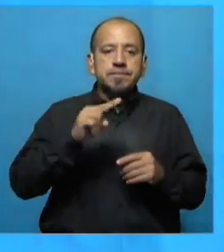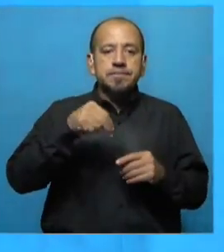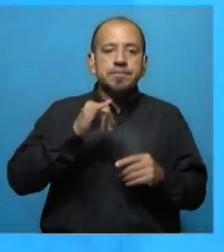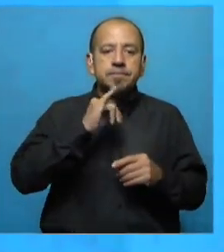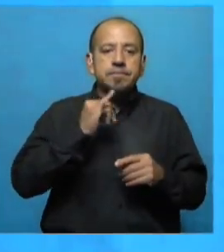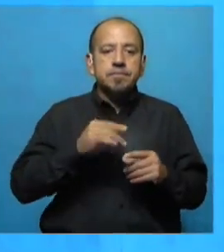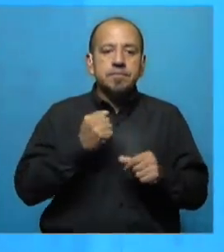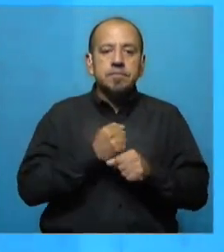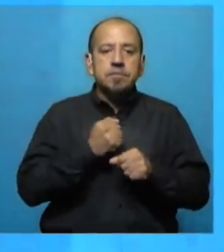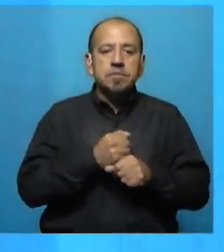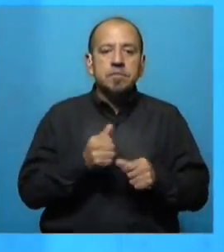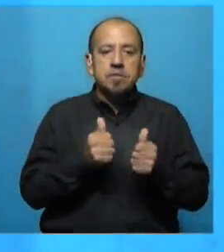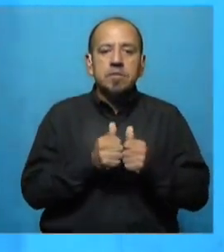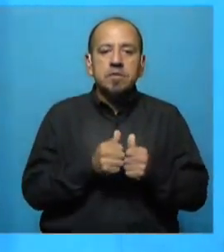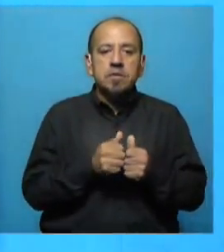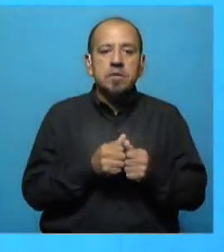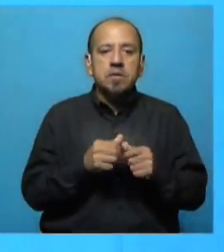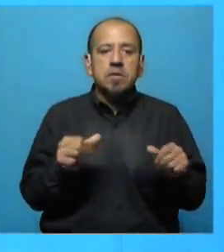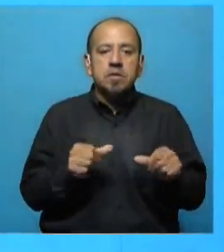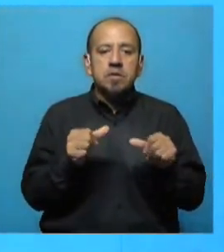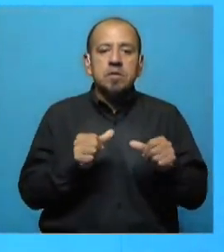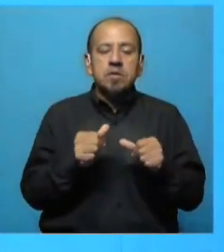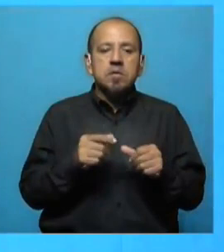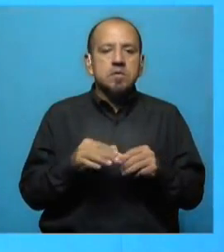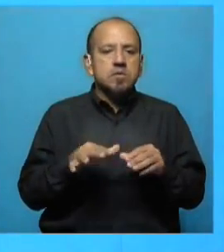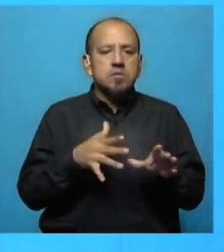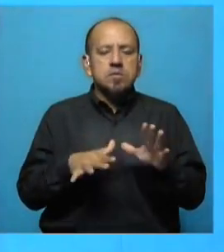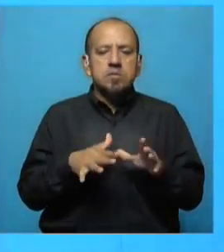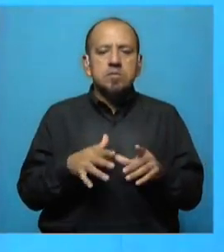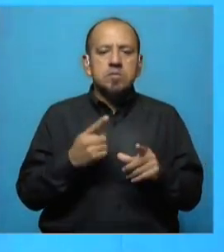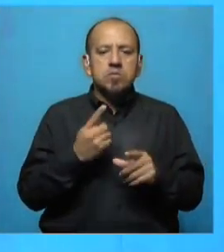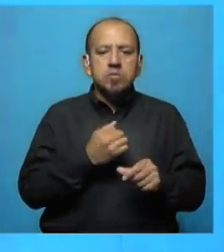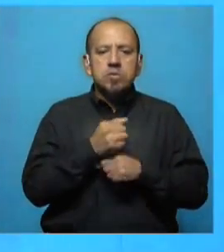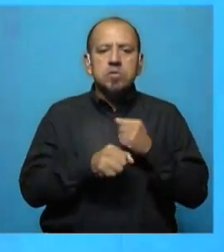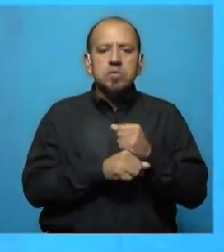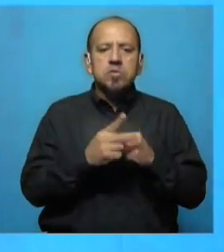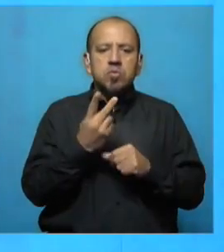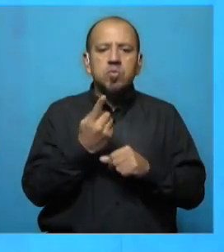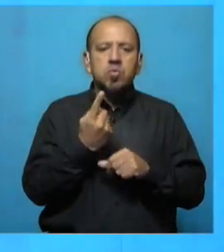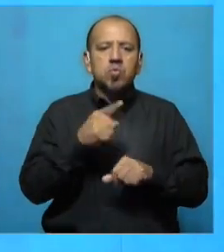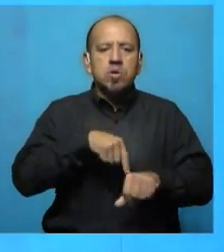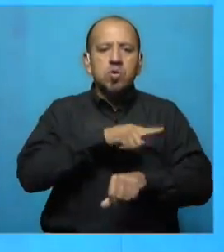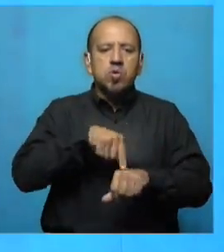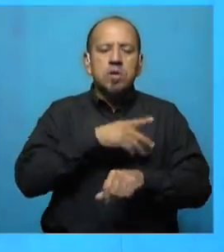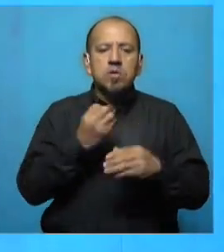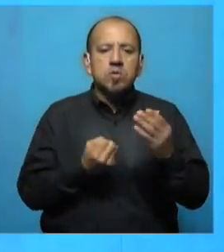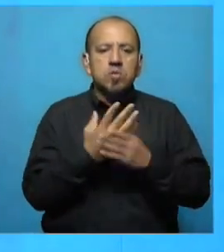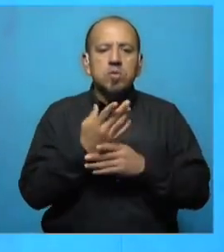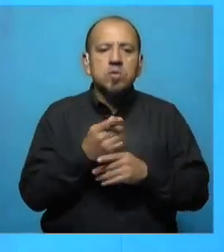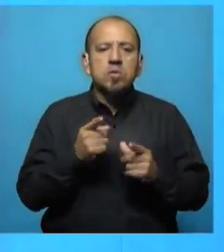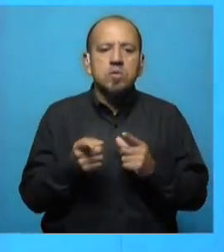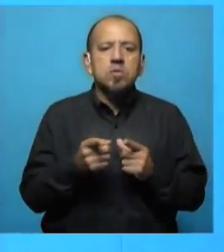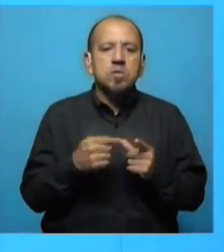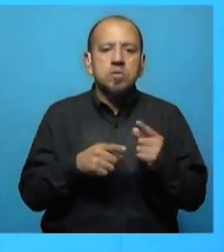trabajábamos juntos hicimos un comediante más o menos si logra tener en un año una hora y pico de material nuevo es un éxito